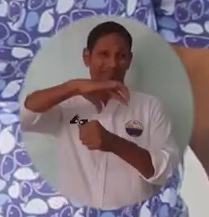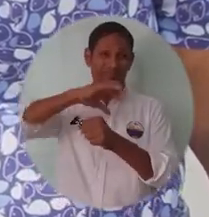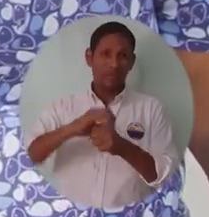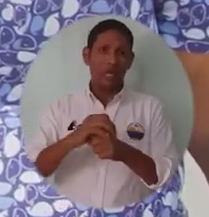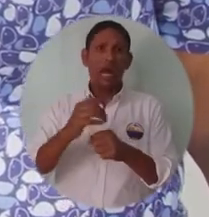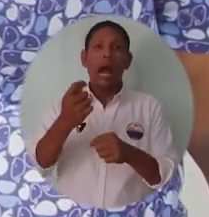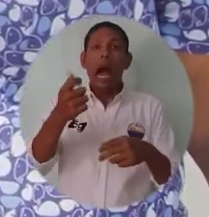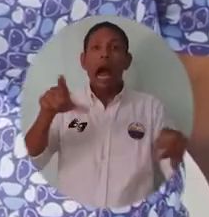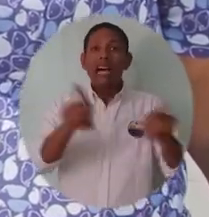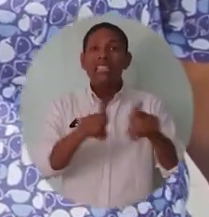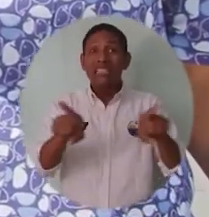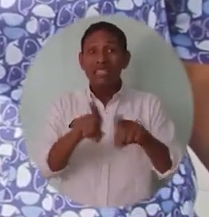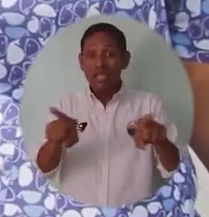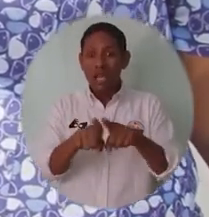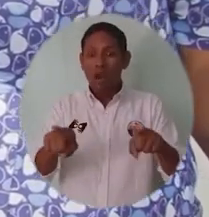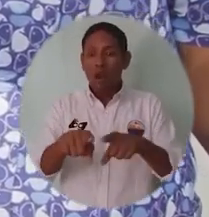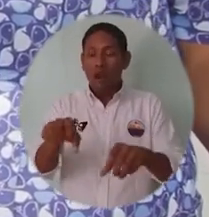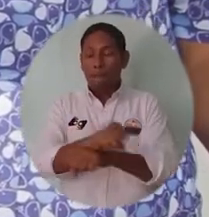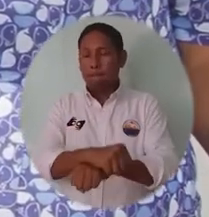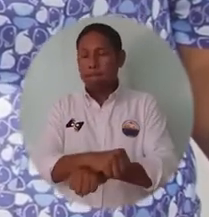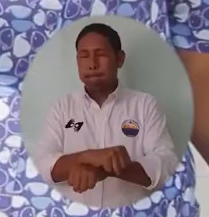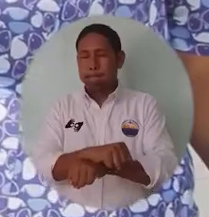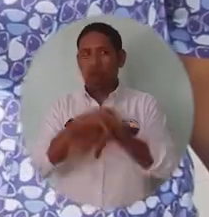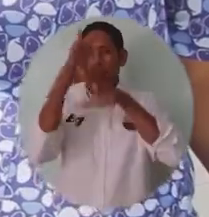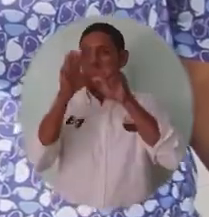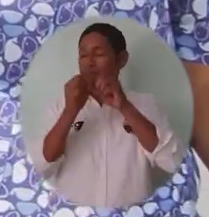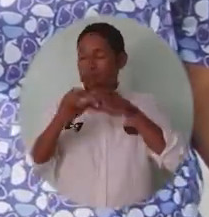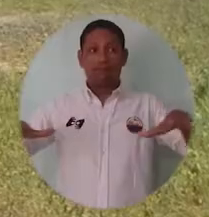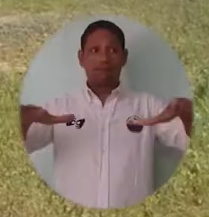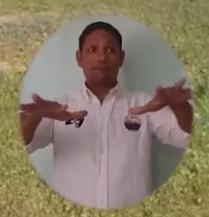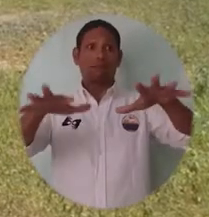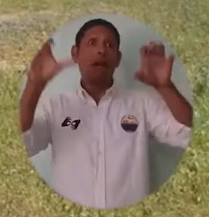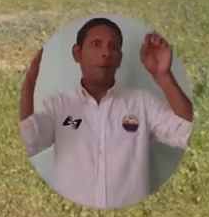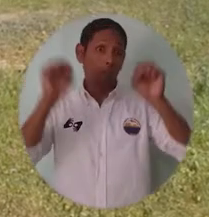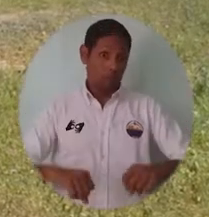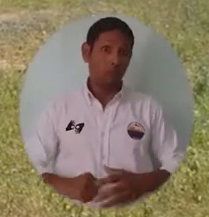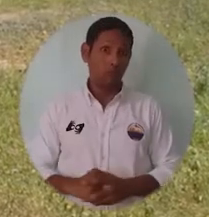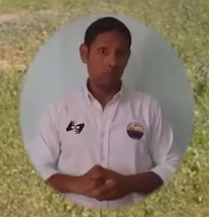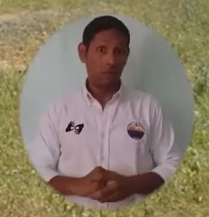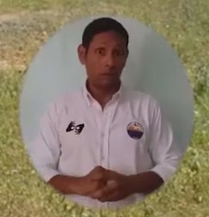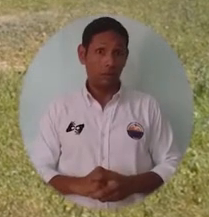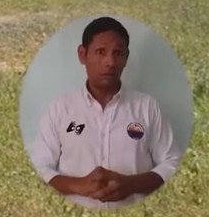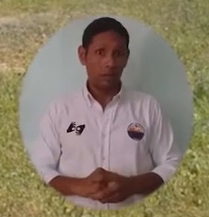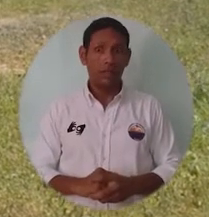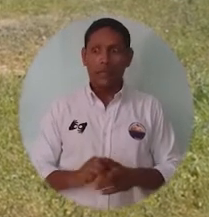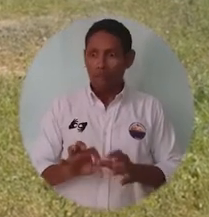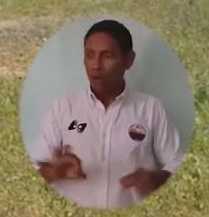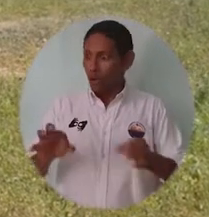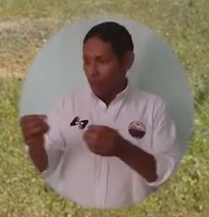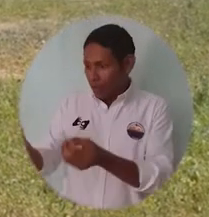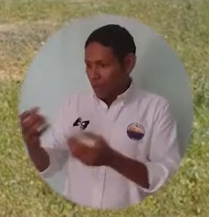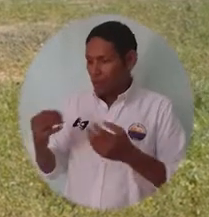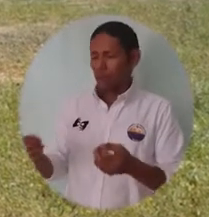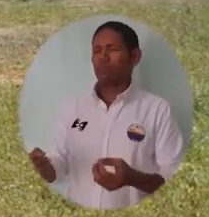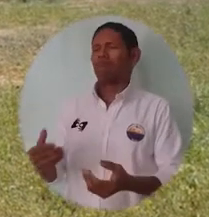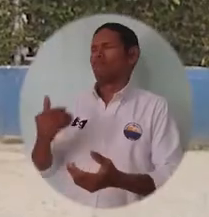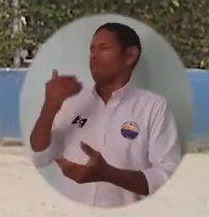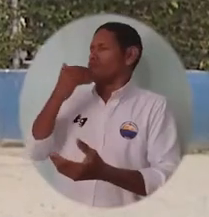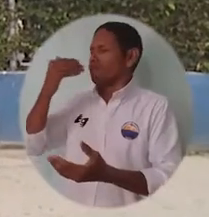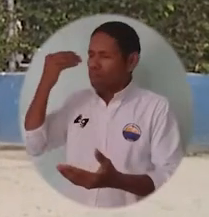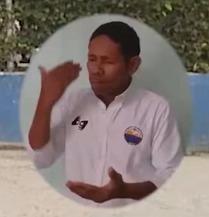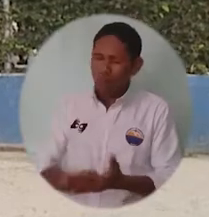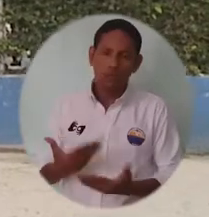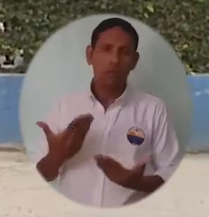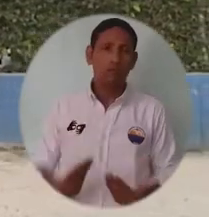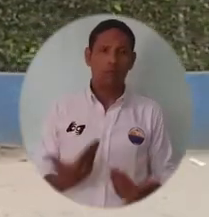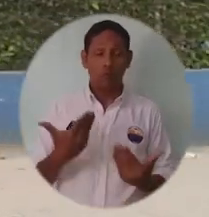son muy limitados. Y esto nos ayuda muchísimo en el sentido de crear esa barrera para evitar que se contagie